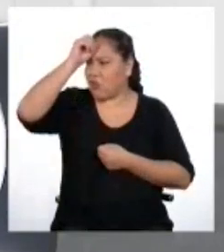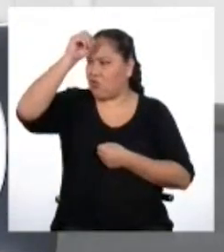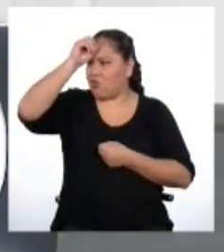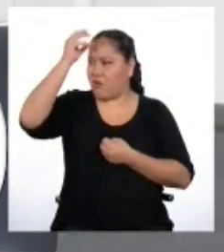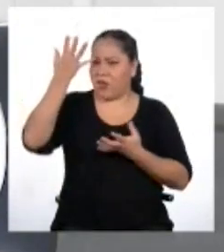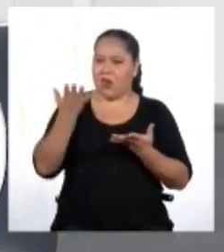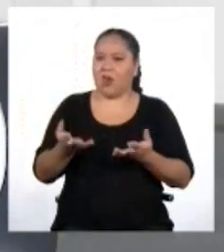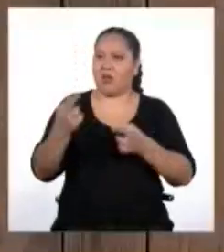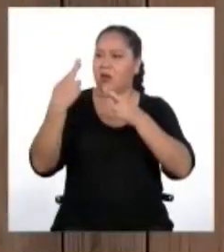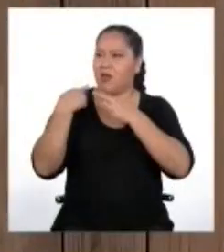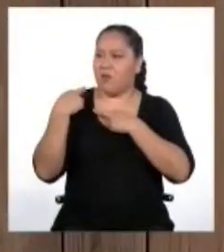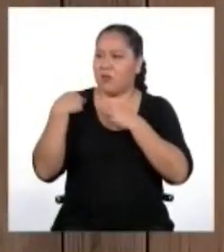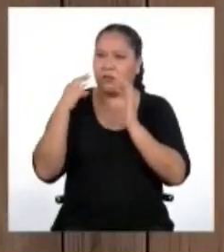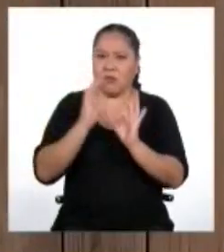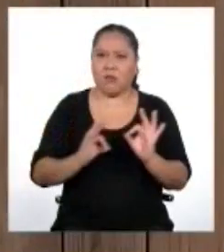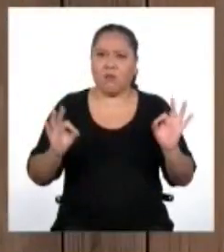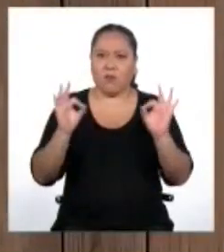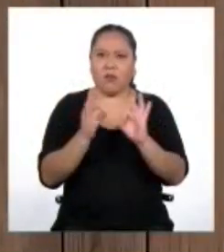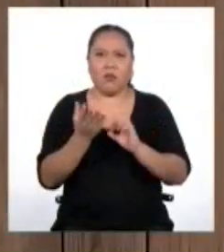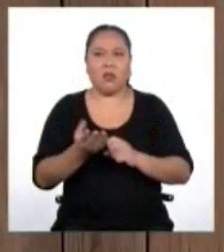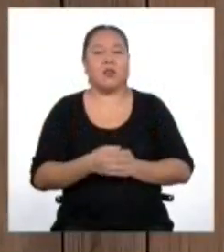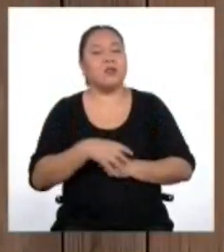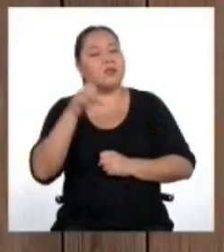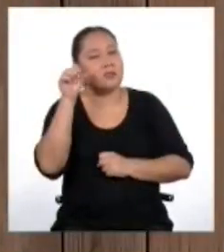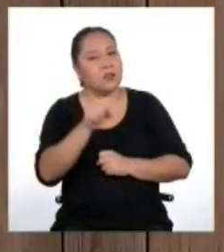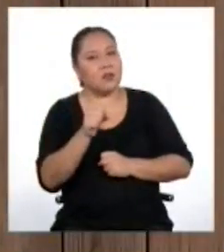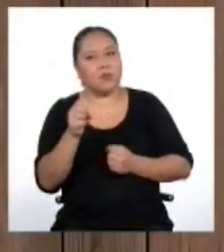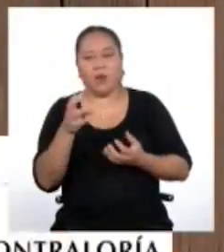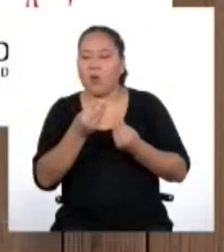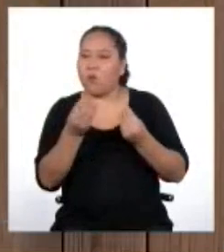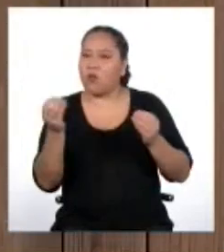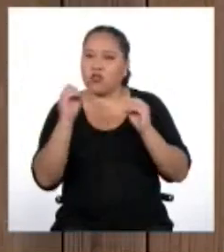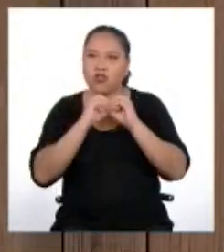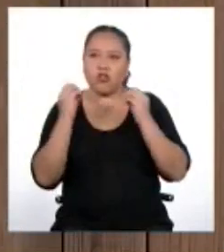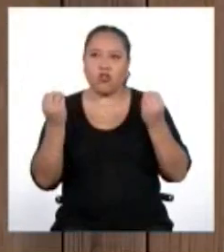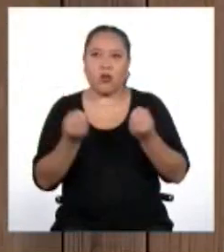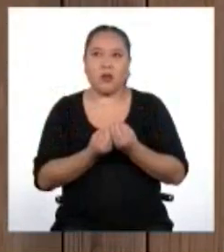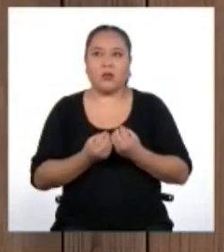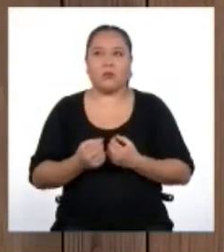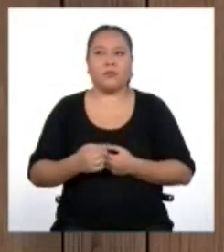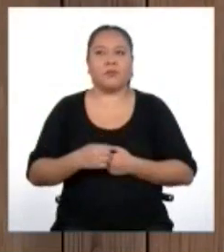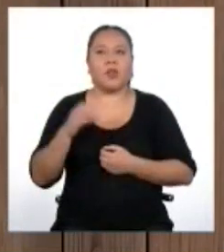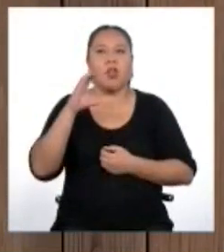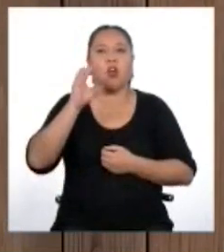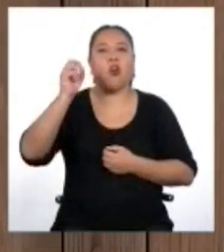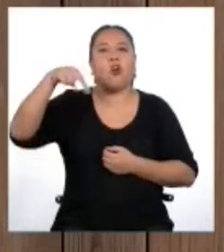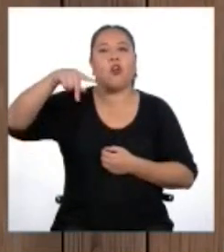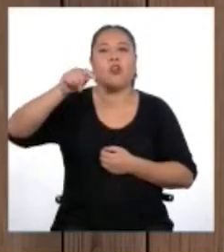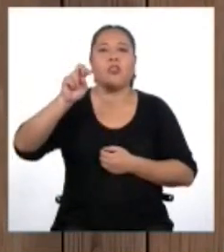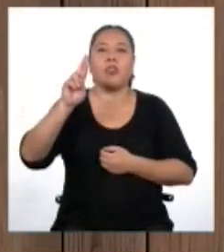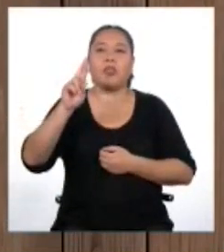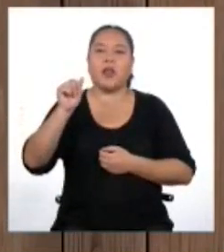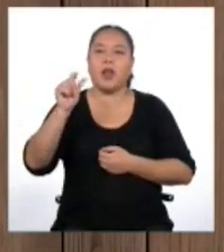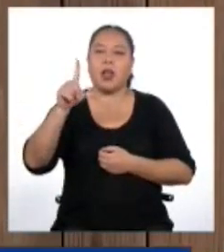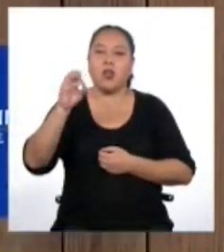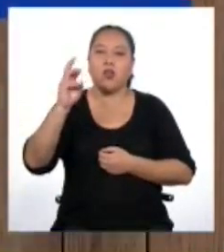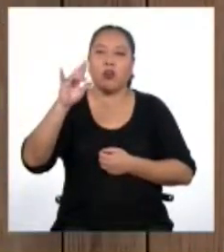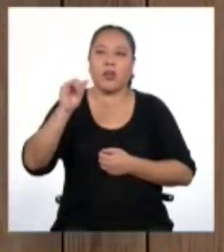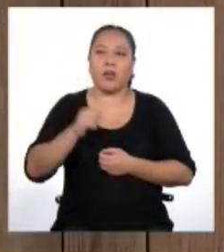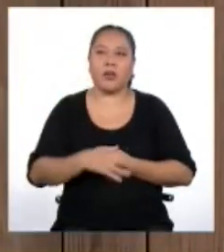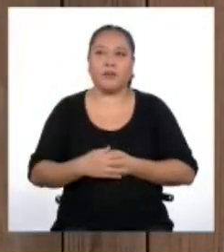tan importantes! Sí, pero hay más organismos. Está la Contraloría General de la República,